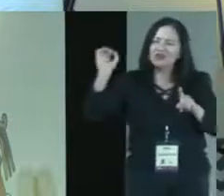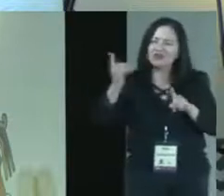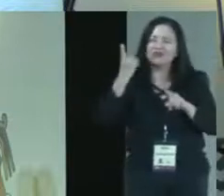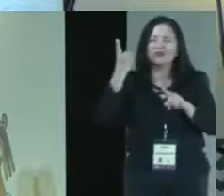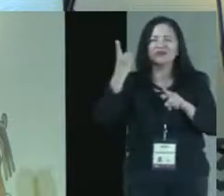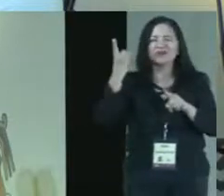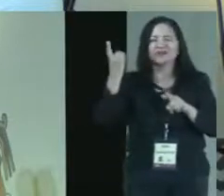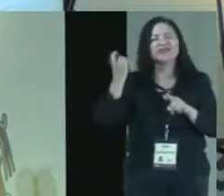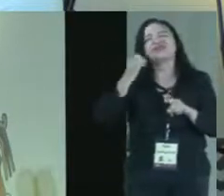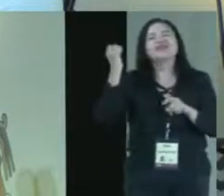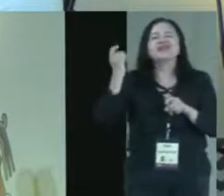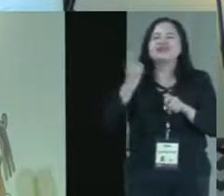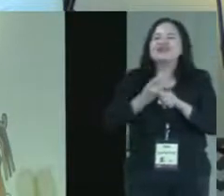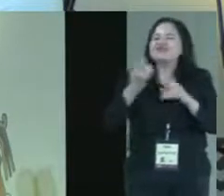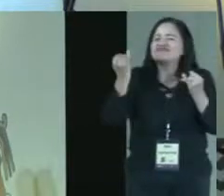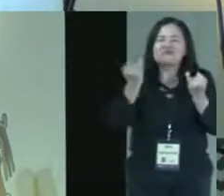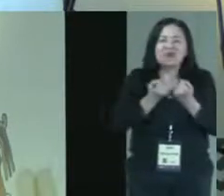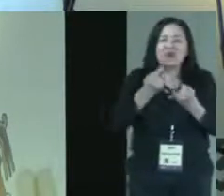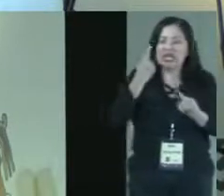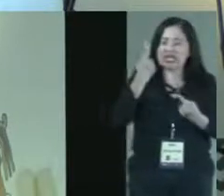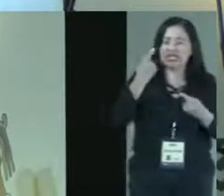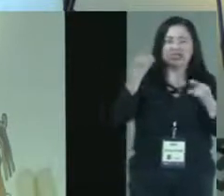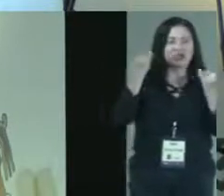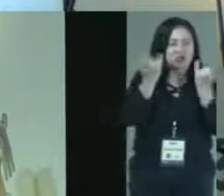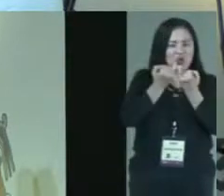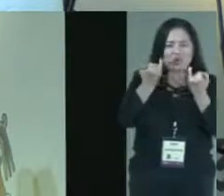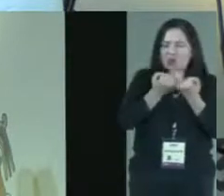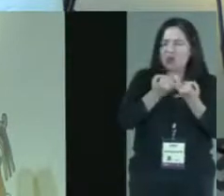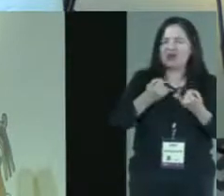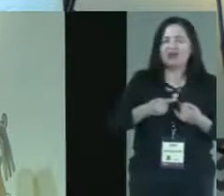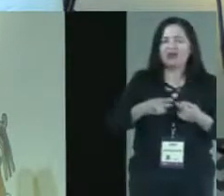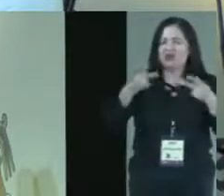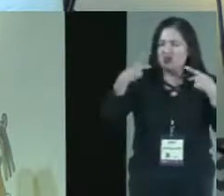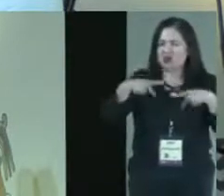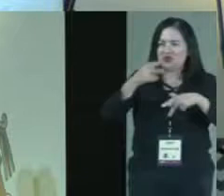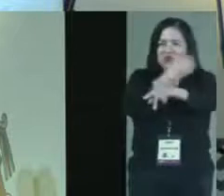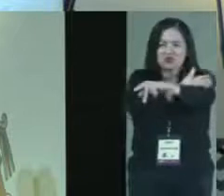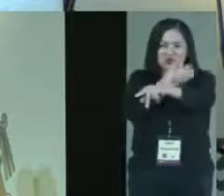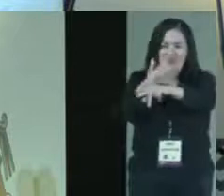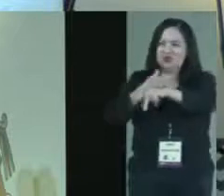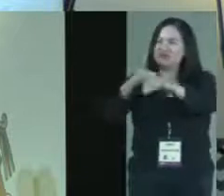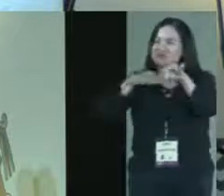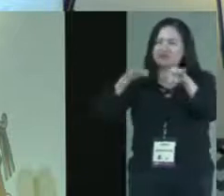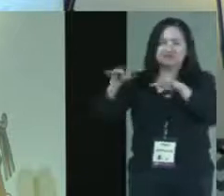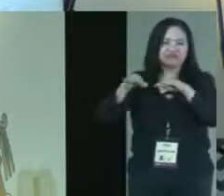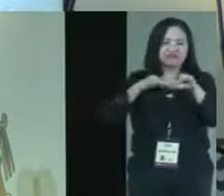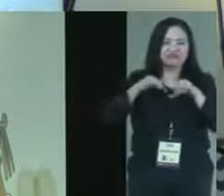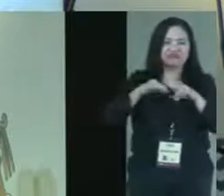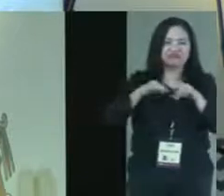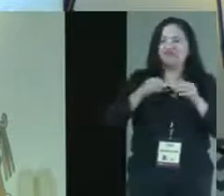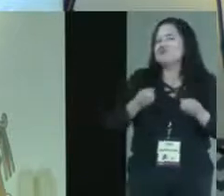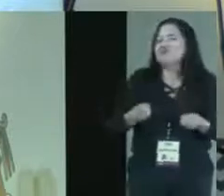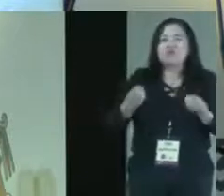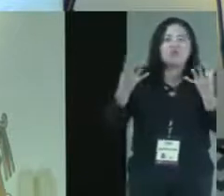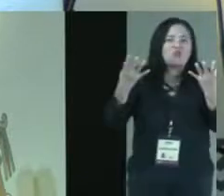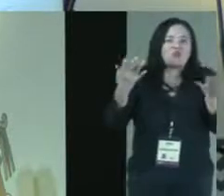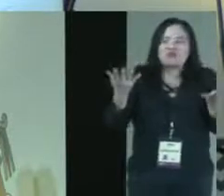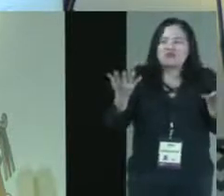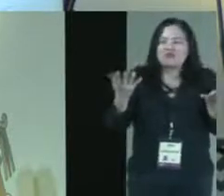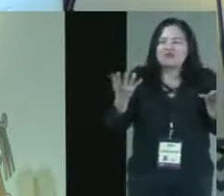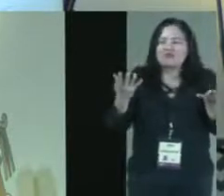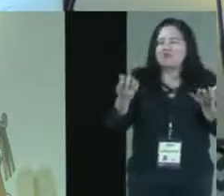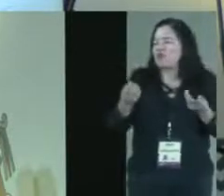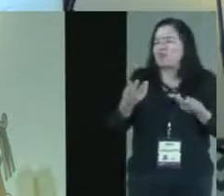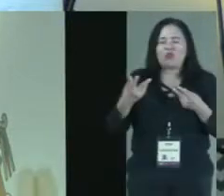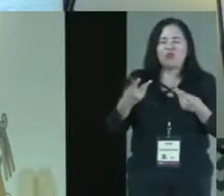de investigación y los colegas específicos ocupados por el mundo del trabajo a cualquier cantidad de temáticas,